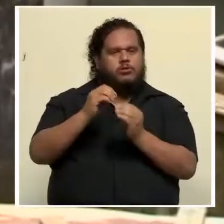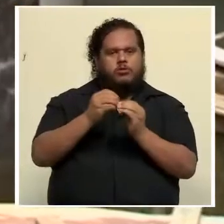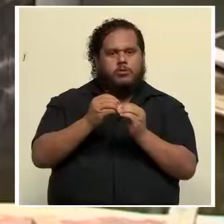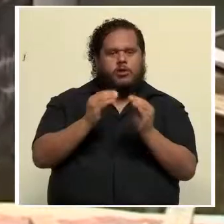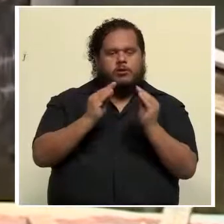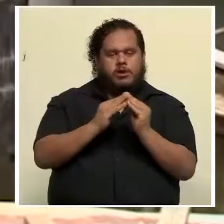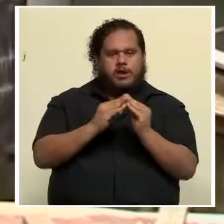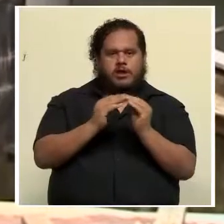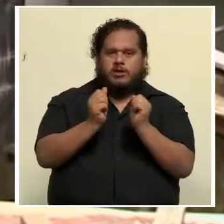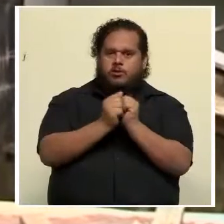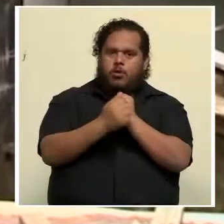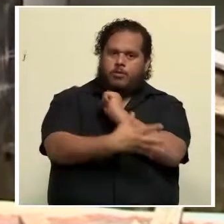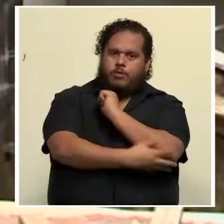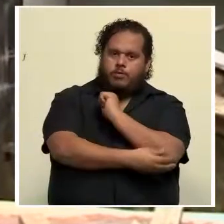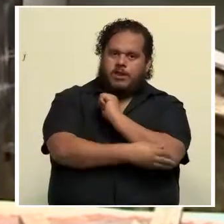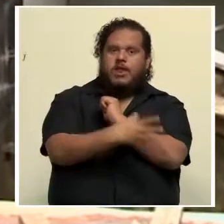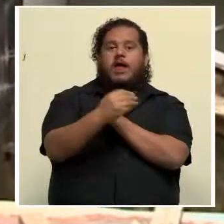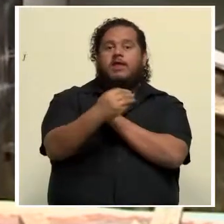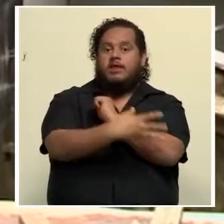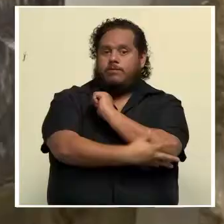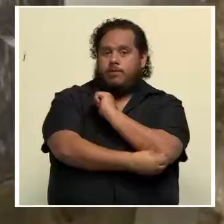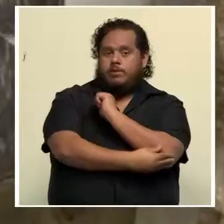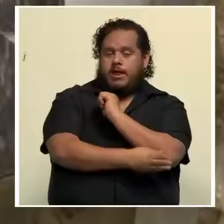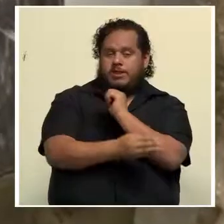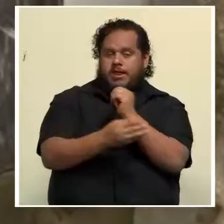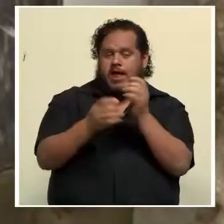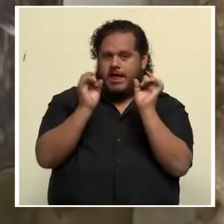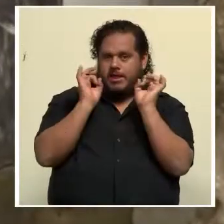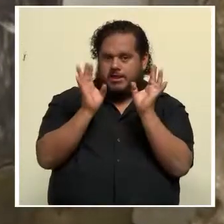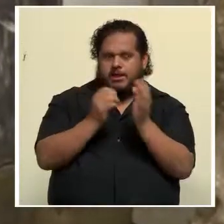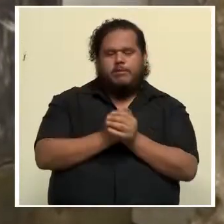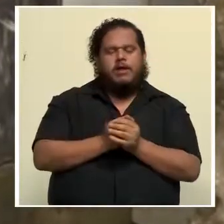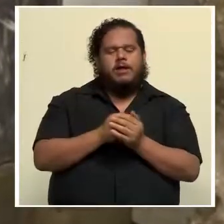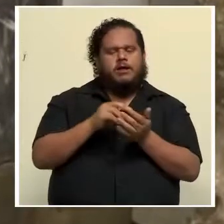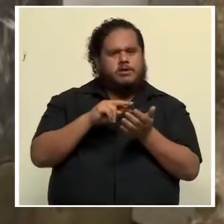hogares en pobreza y pobreza extrema. Allí, un